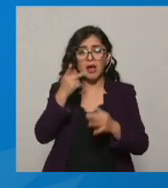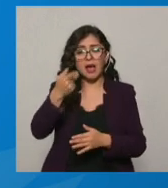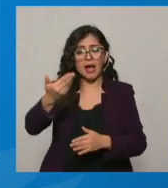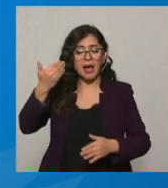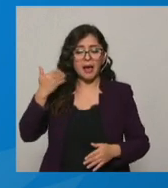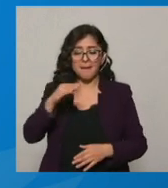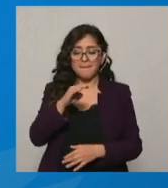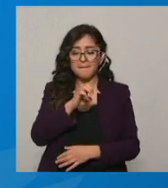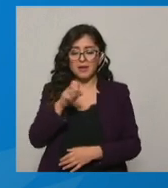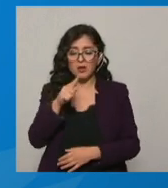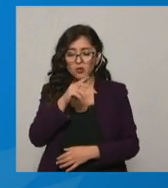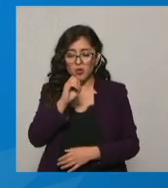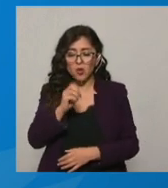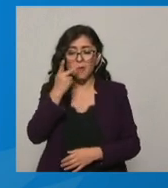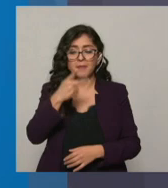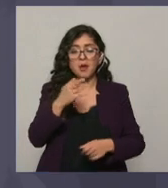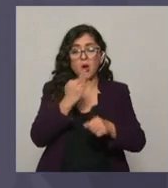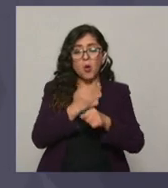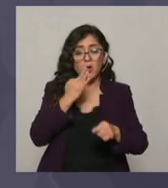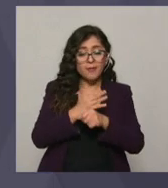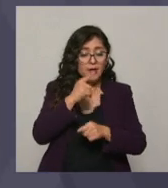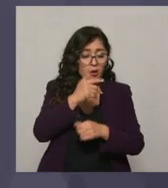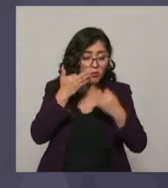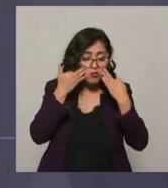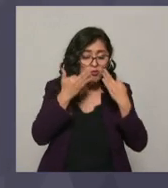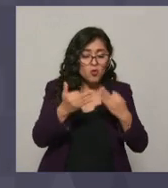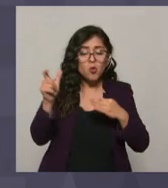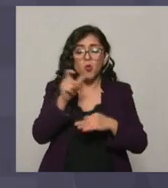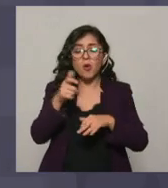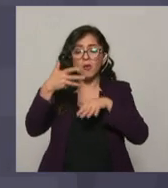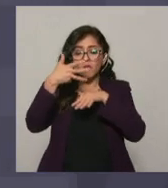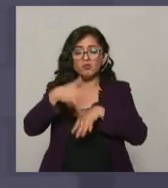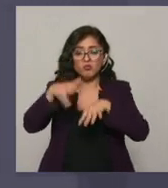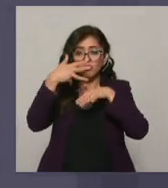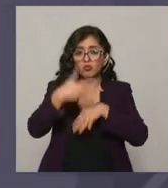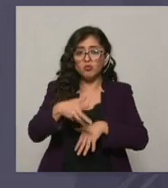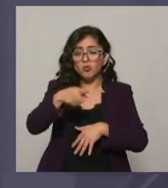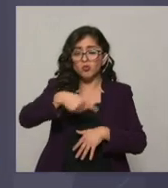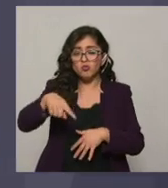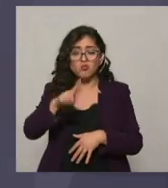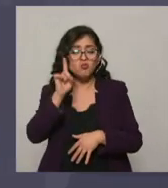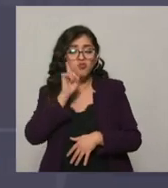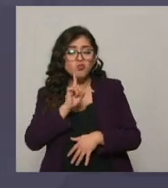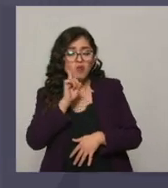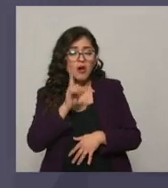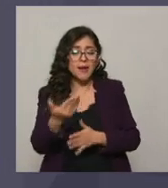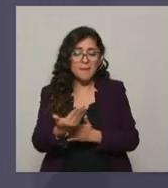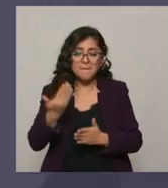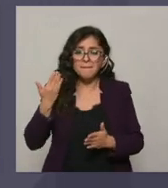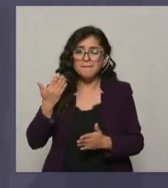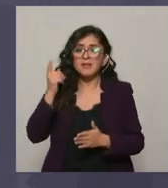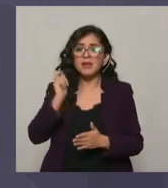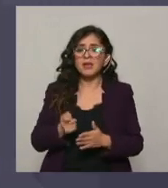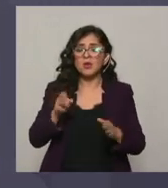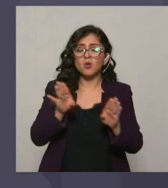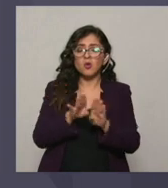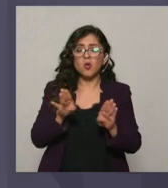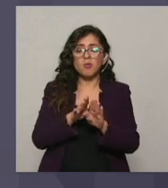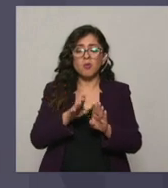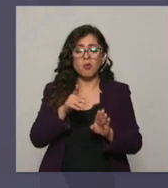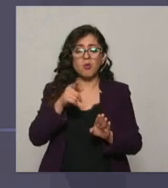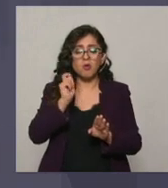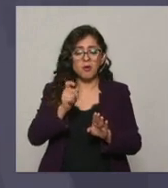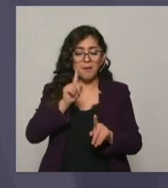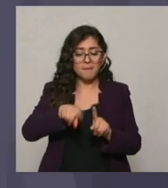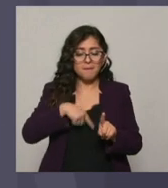lo volvimos a ver cuando las manifestaciones feministas, a partir de la violación por parte de un policía